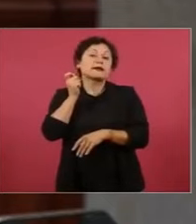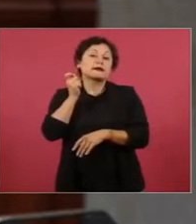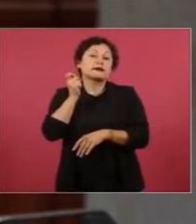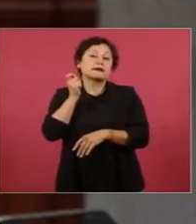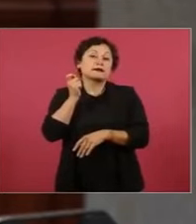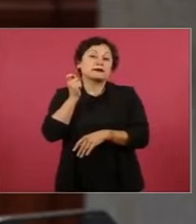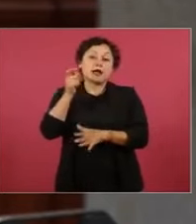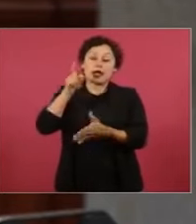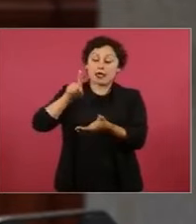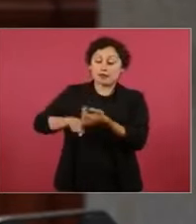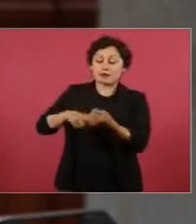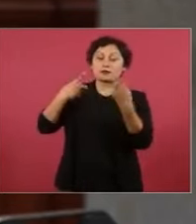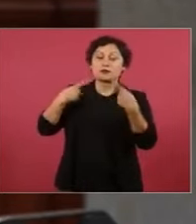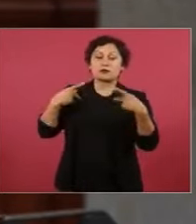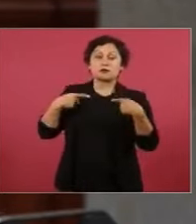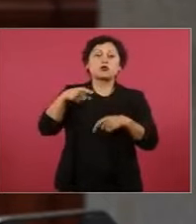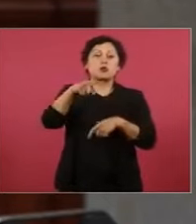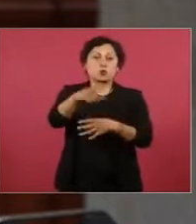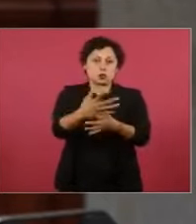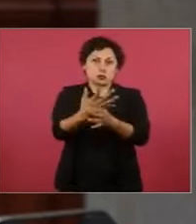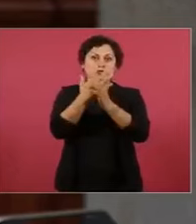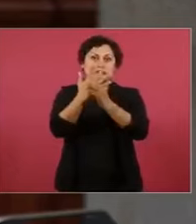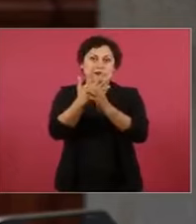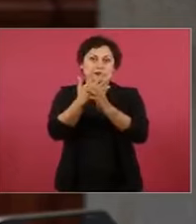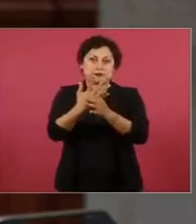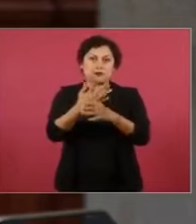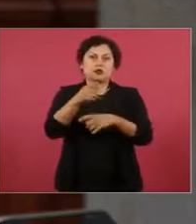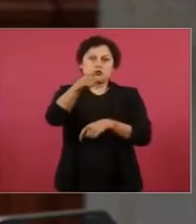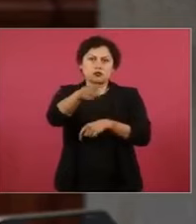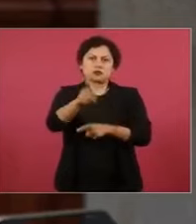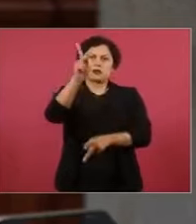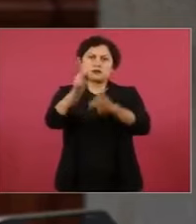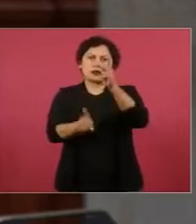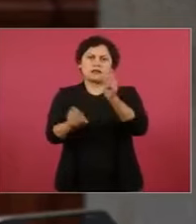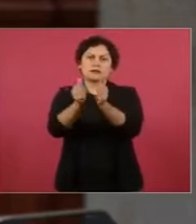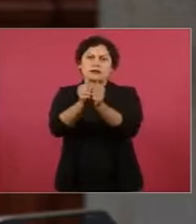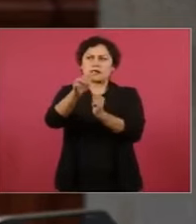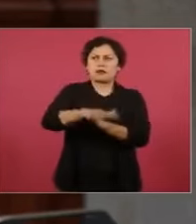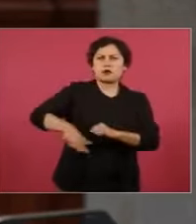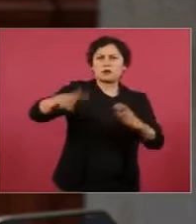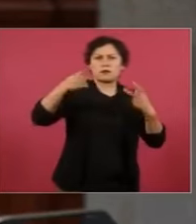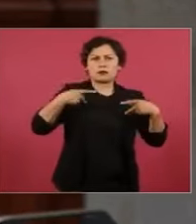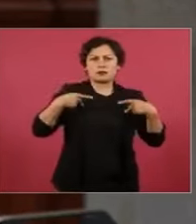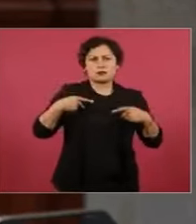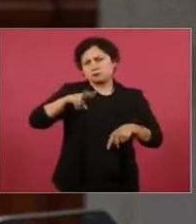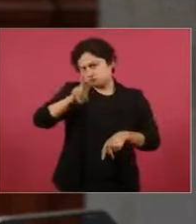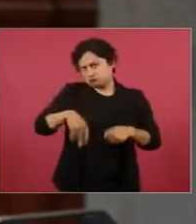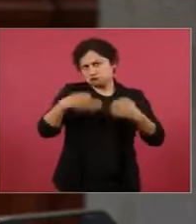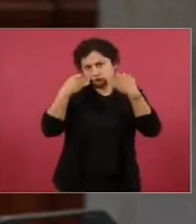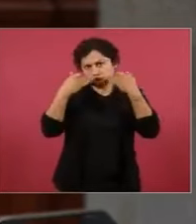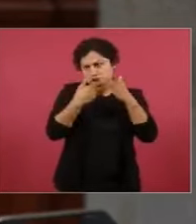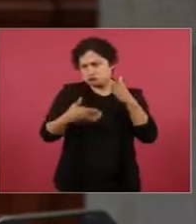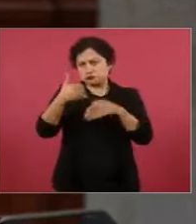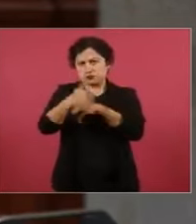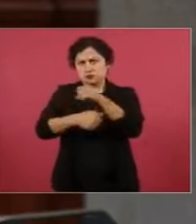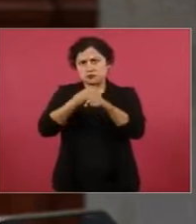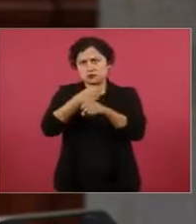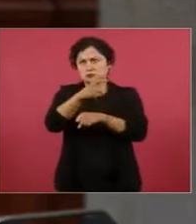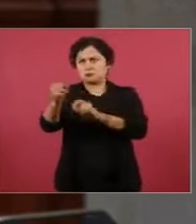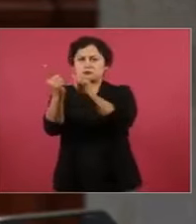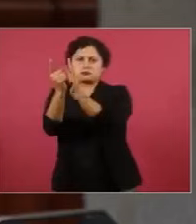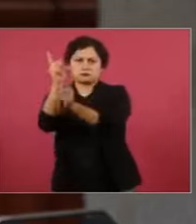cuando usted dice… Usted tiene maneras de comunicarse con el pueblo, lo hemos visto en 6 años. Cuando usted dice,